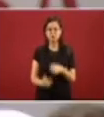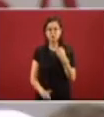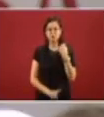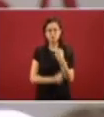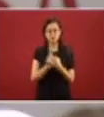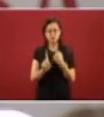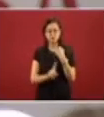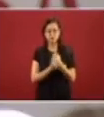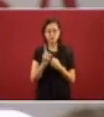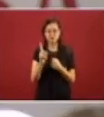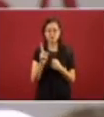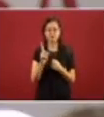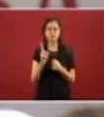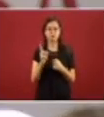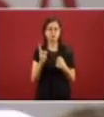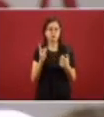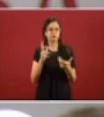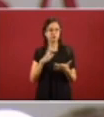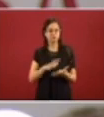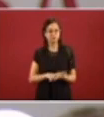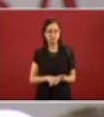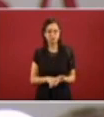en donde necesitamos